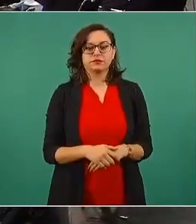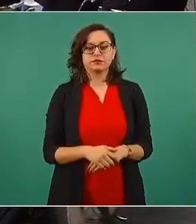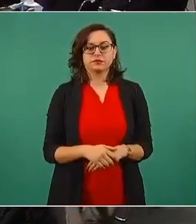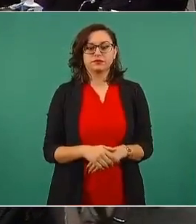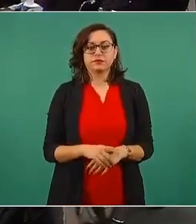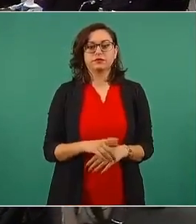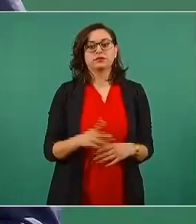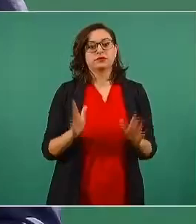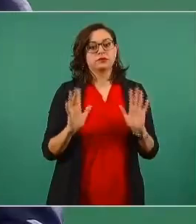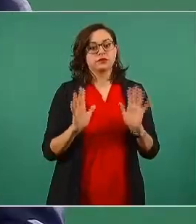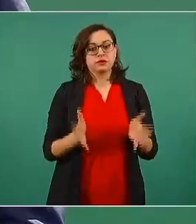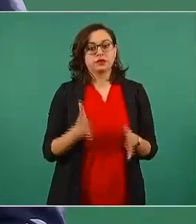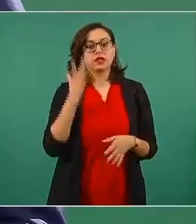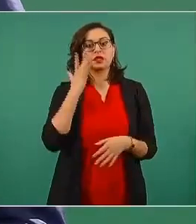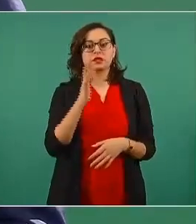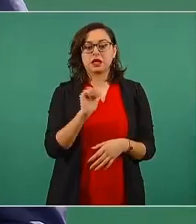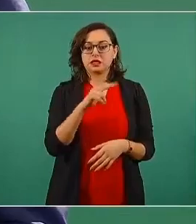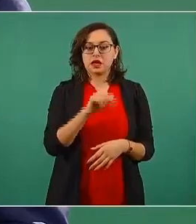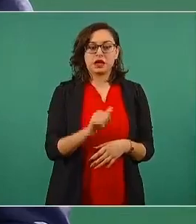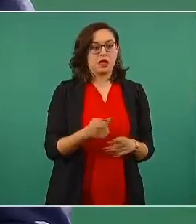Luego se va Santana al extranjero,